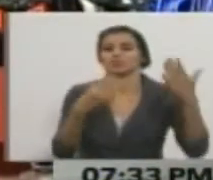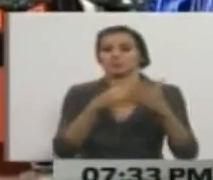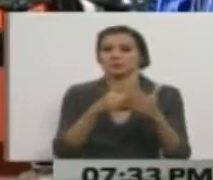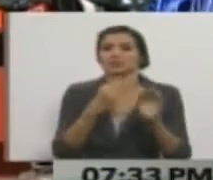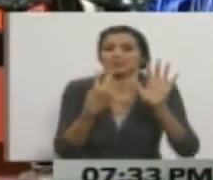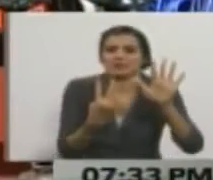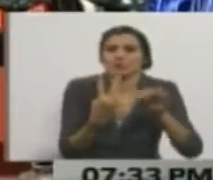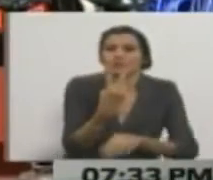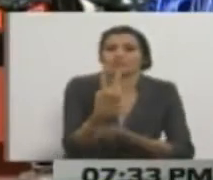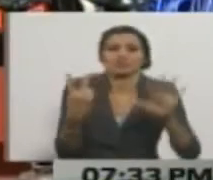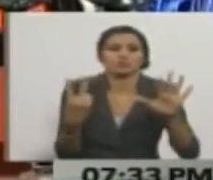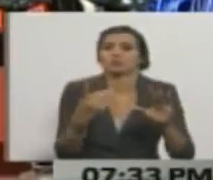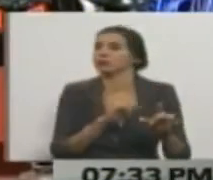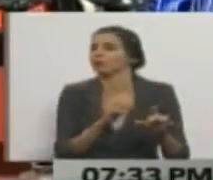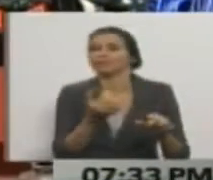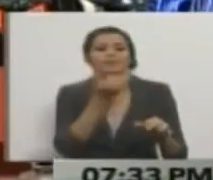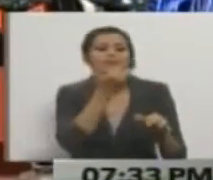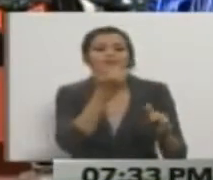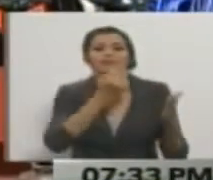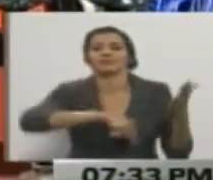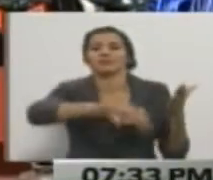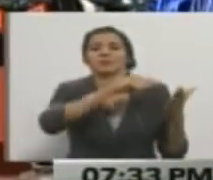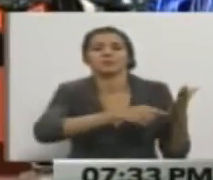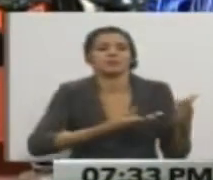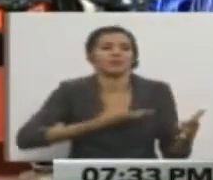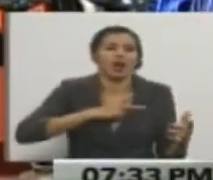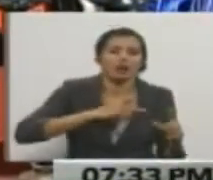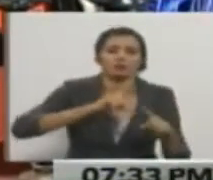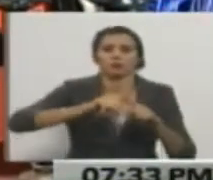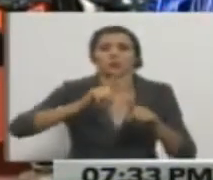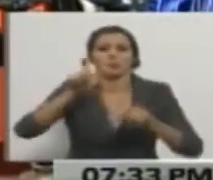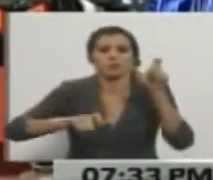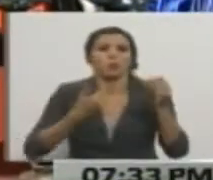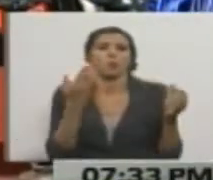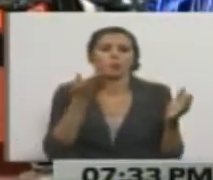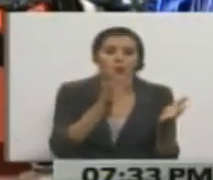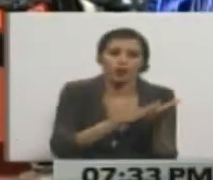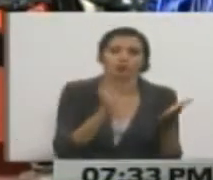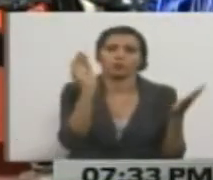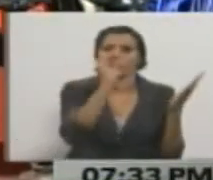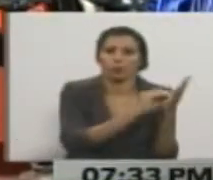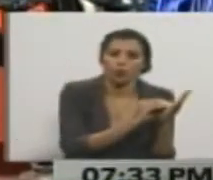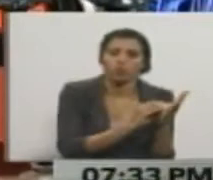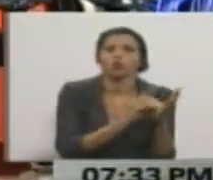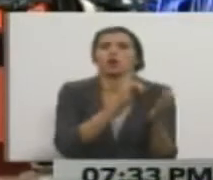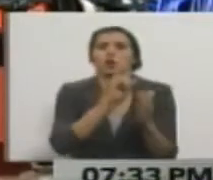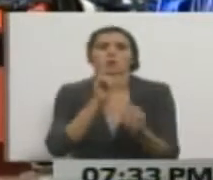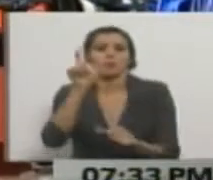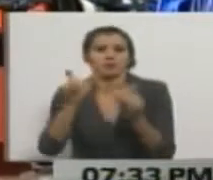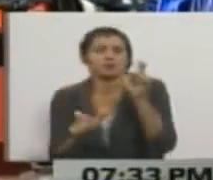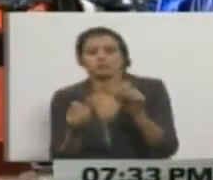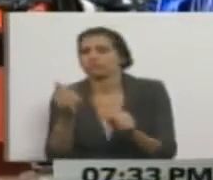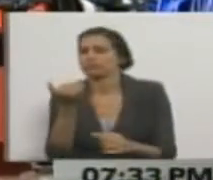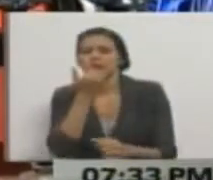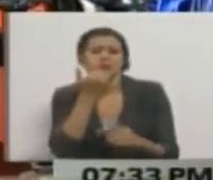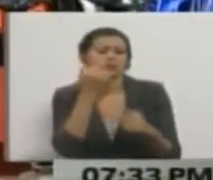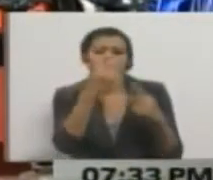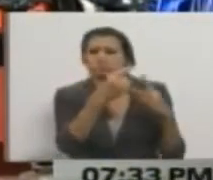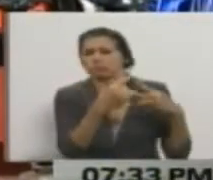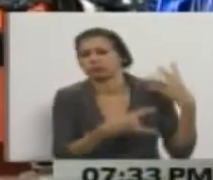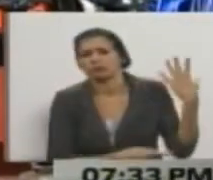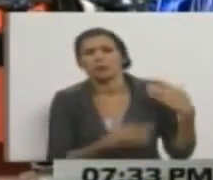607.727 no cumplieron con los mismos, porque ahí había fallecido, utilizaron el nombre de personas, hubo presos, menores de